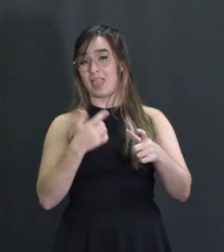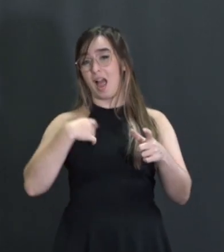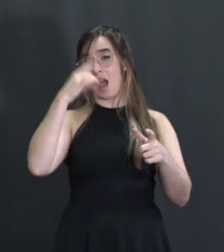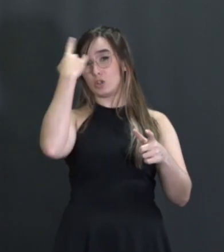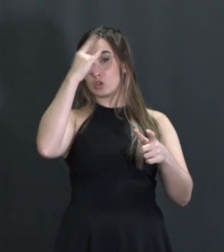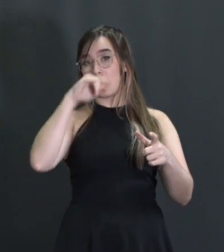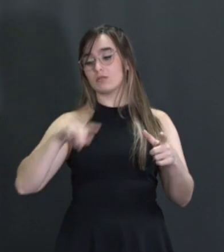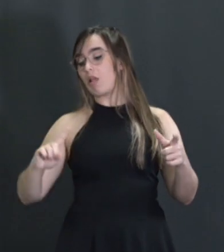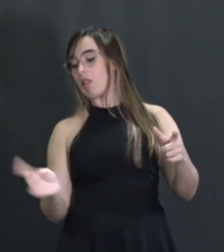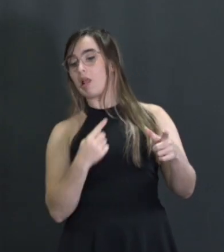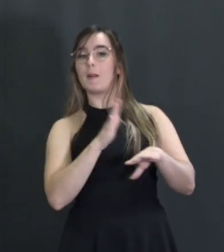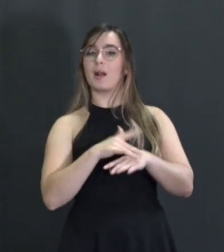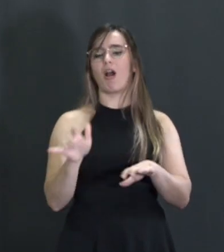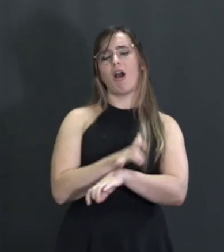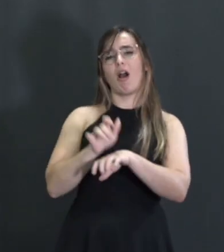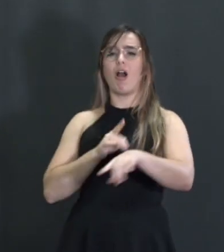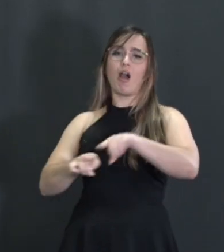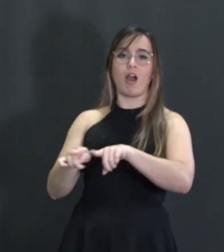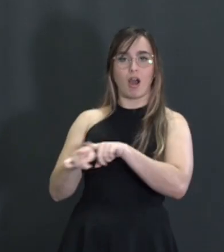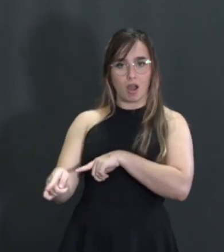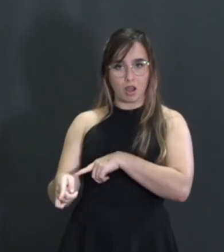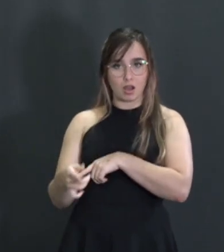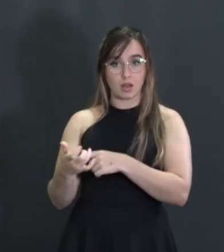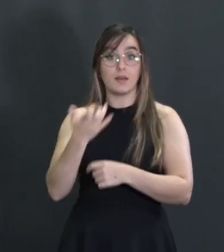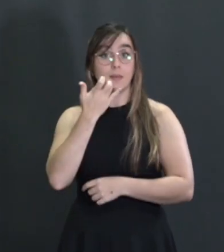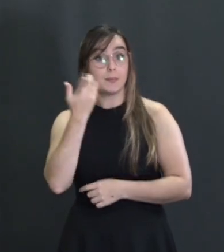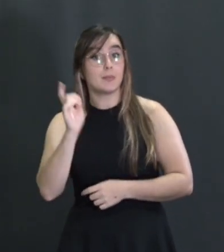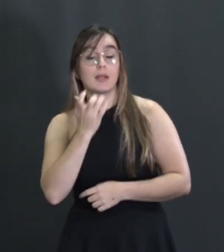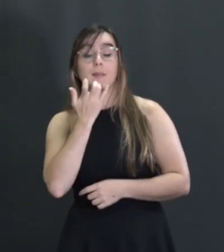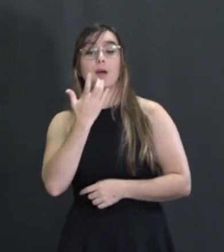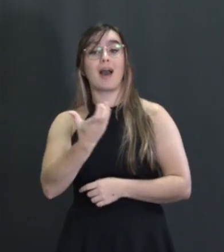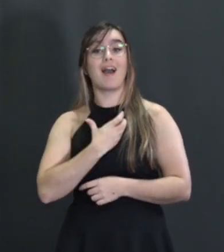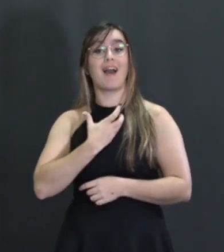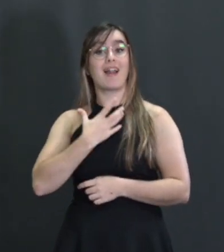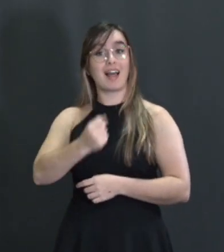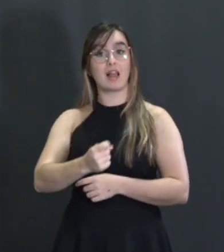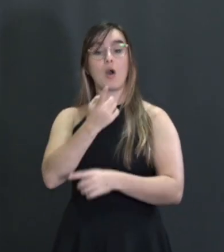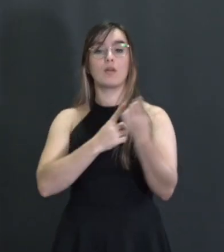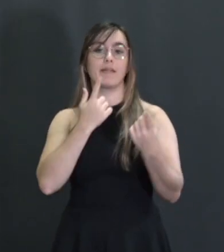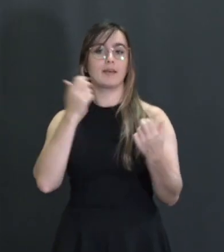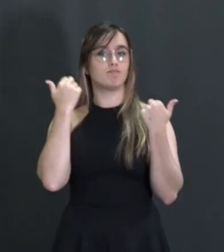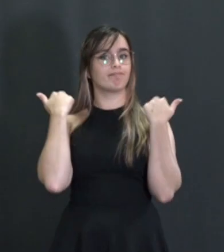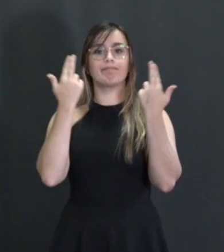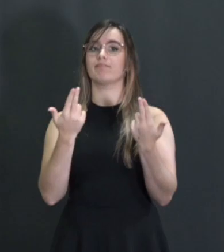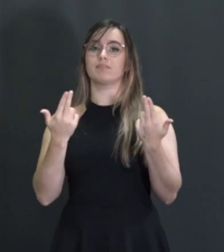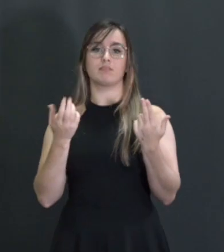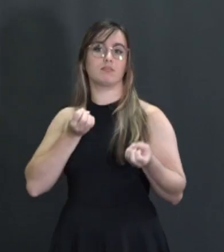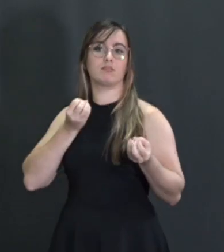Eso pasa en este país. Y hay alcaldesas, como la de Teruel, que se han declarado insumisas